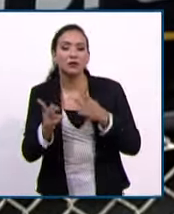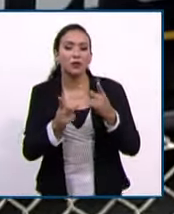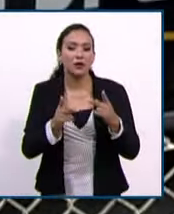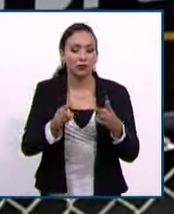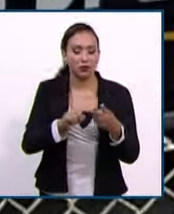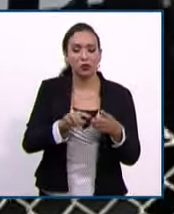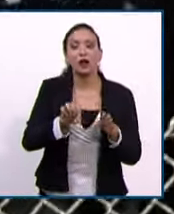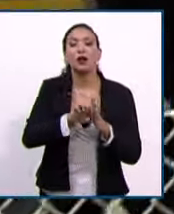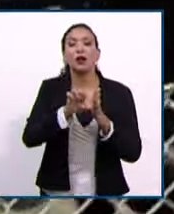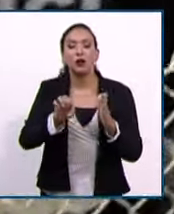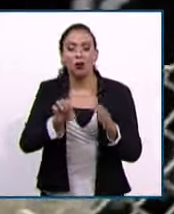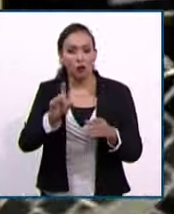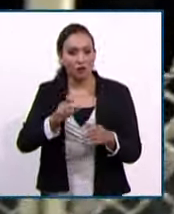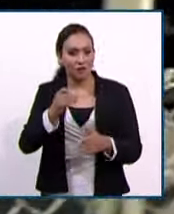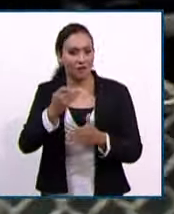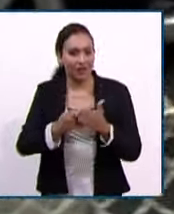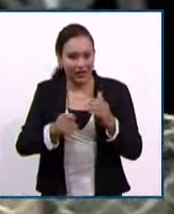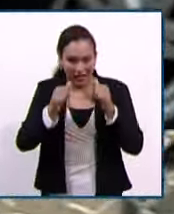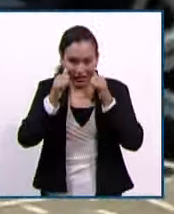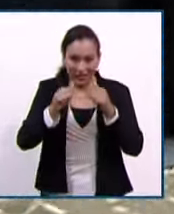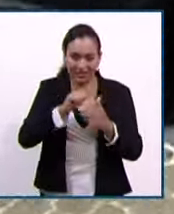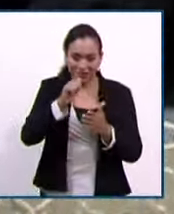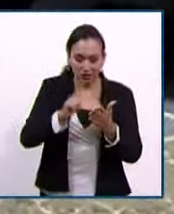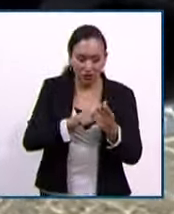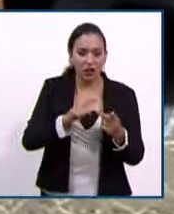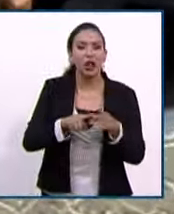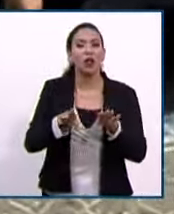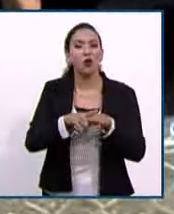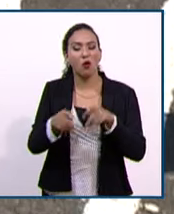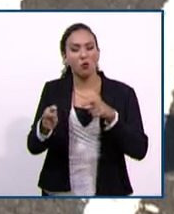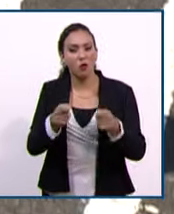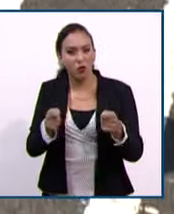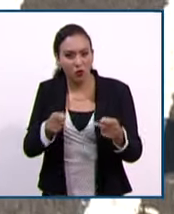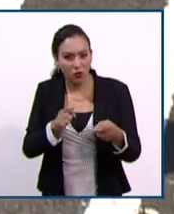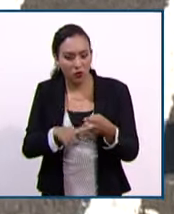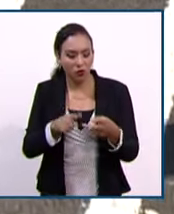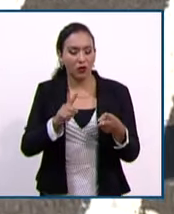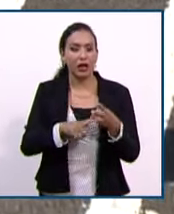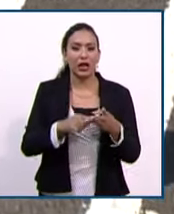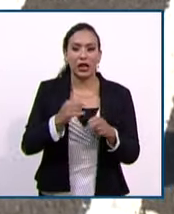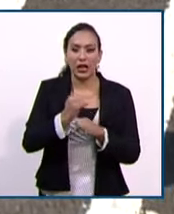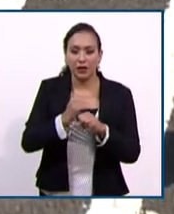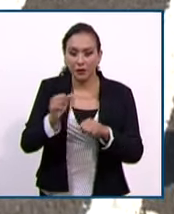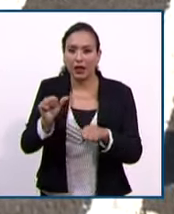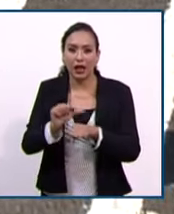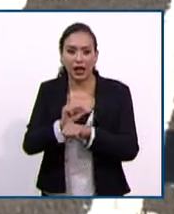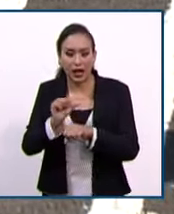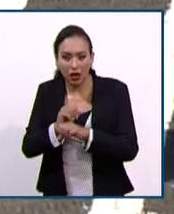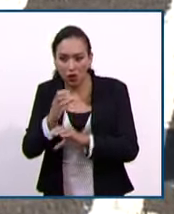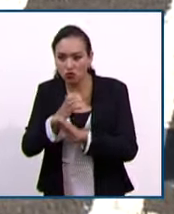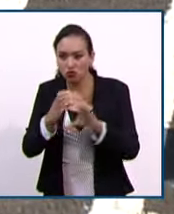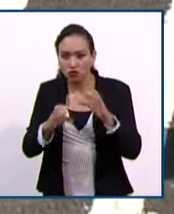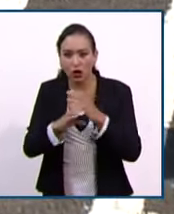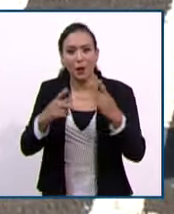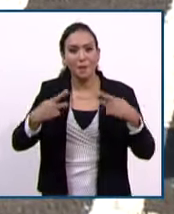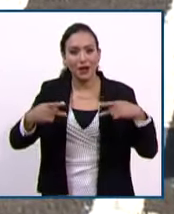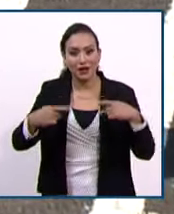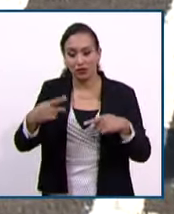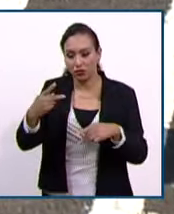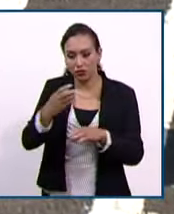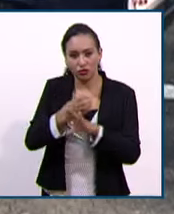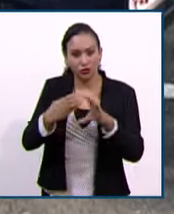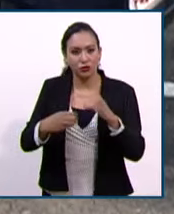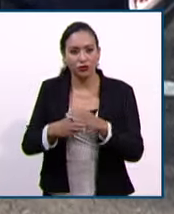se acredita, control preventivo, supuestos legales, inspección de vehículos o personas y sus